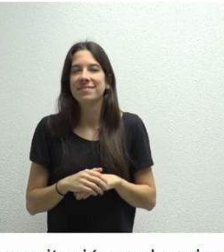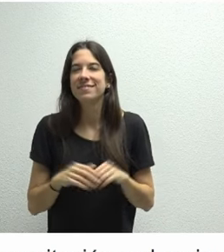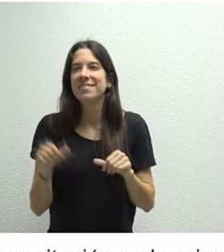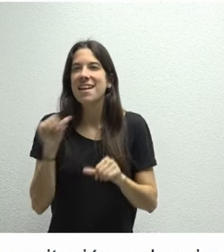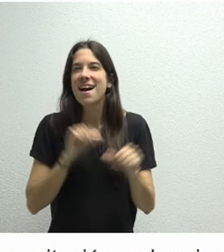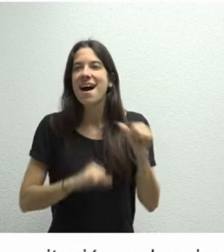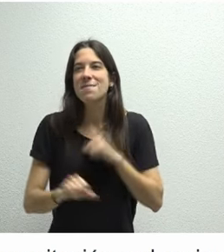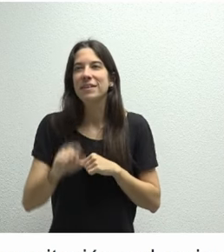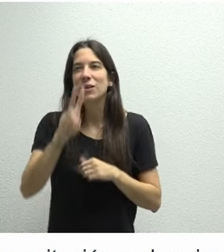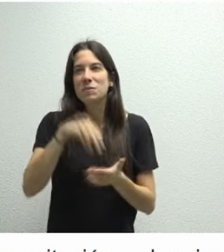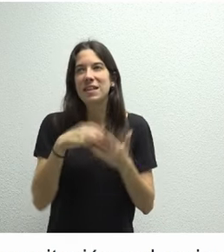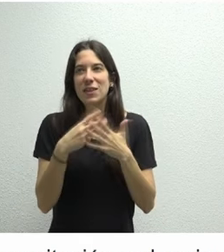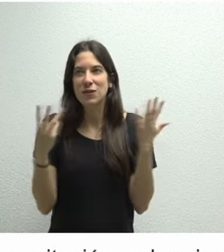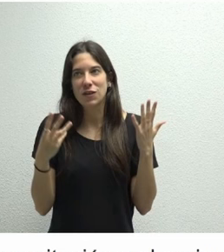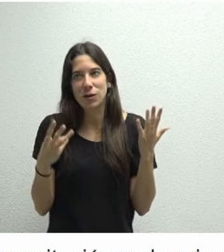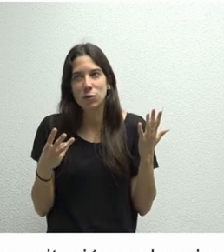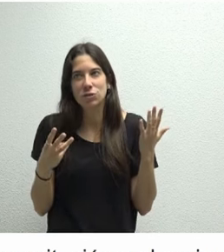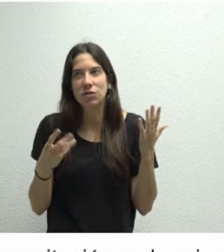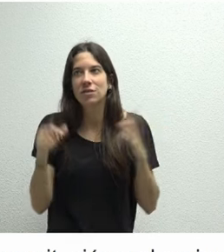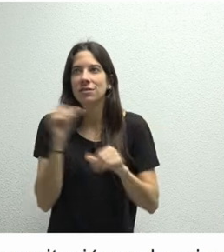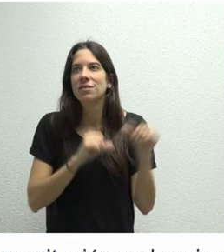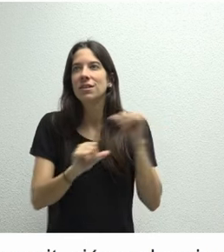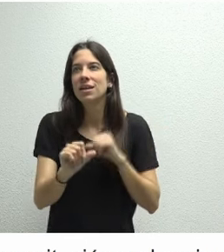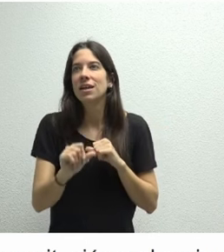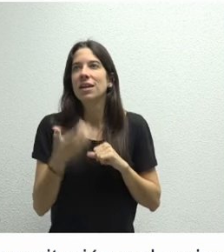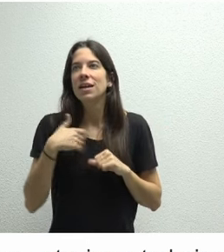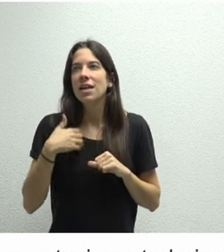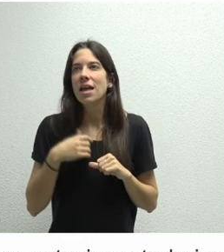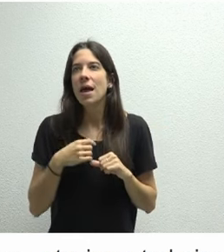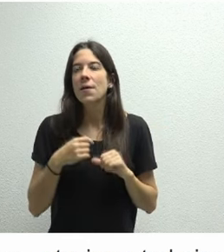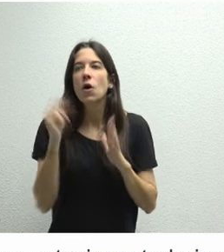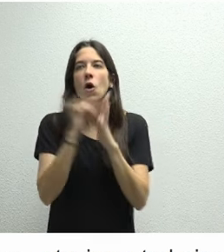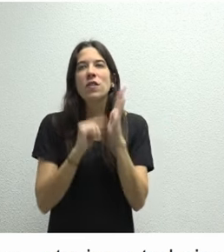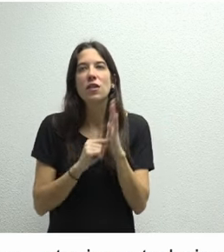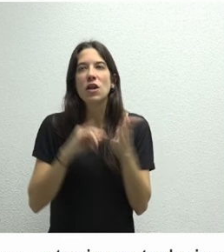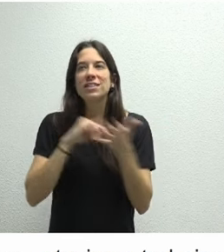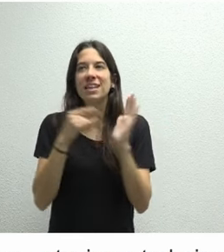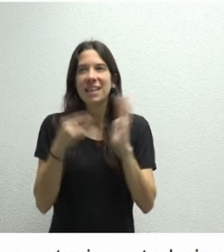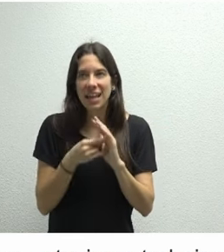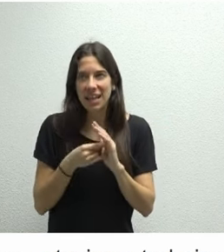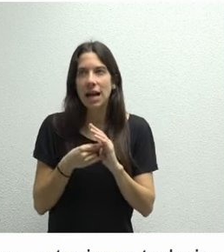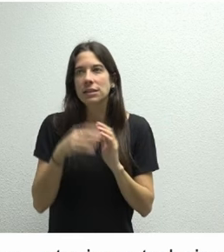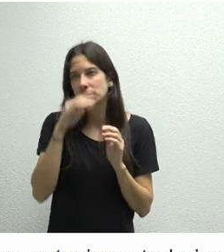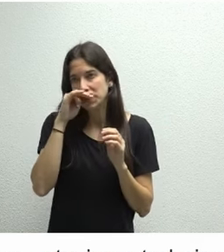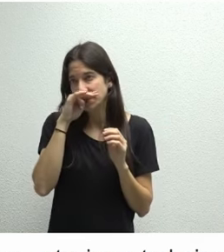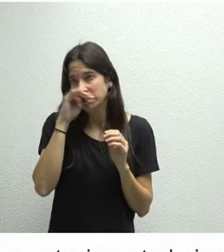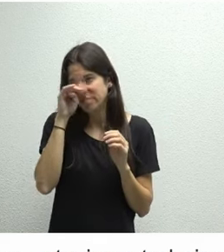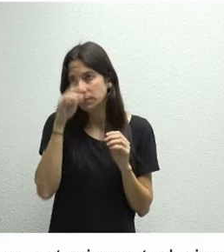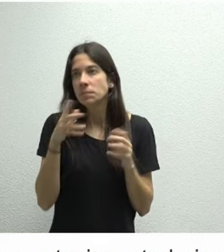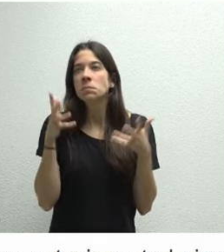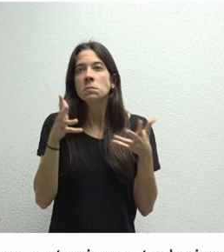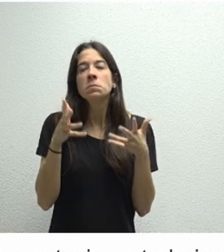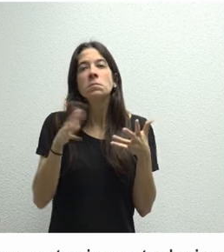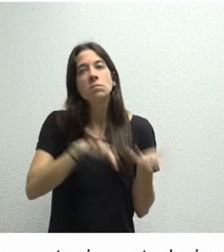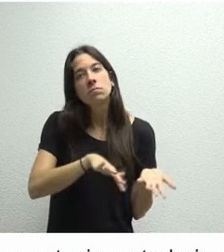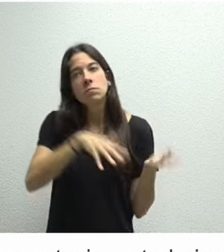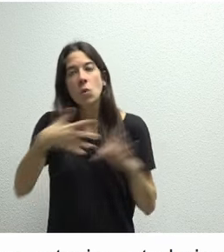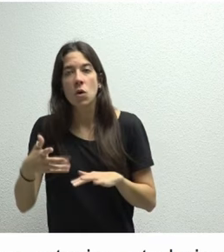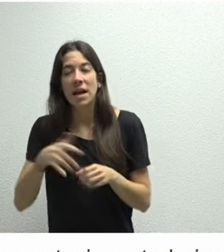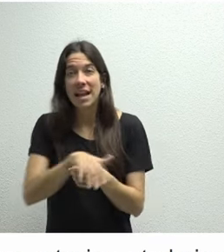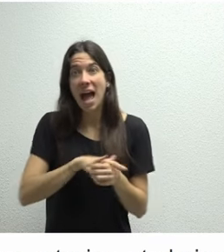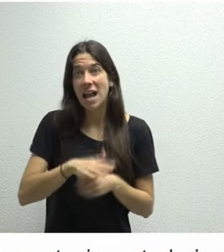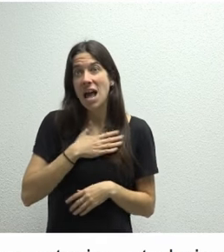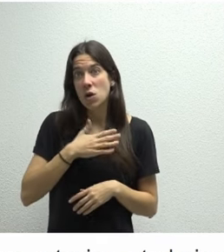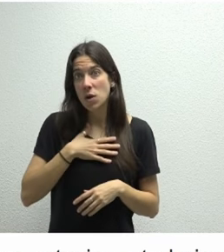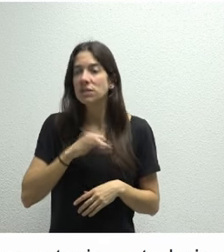2018 se empezaron a poner en marcha las comisiones técnicas asesoras eh que en nuestra área ha tenido un funcionamiento